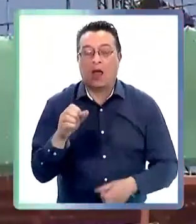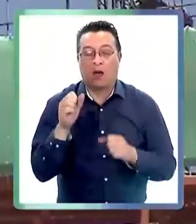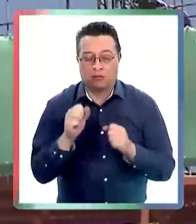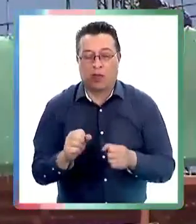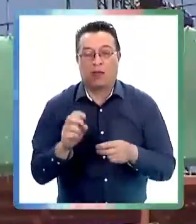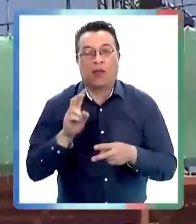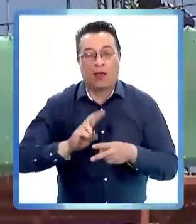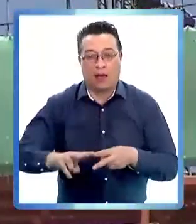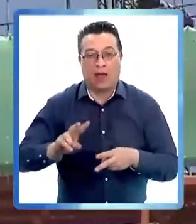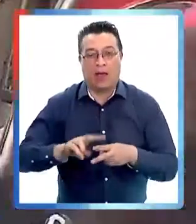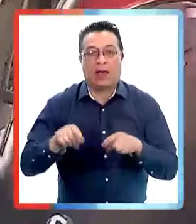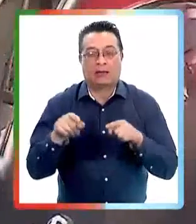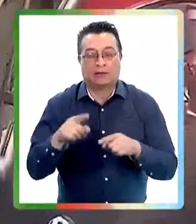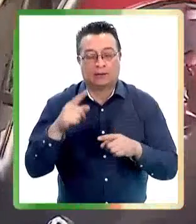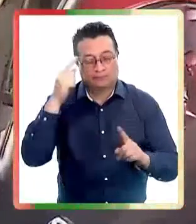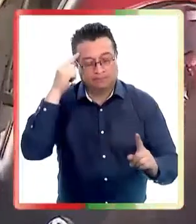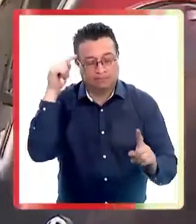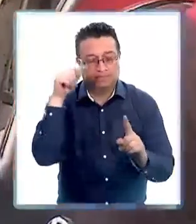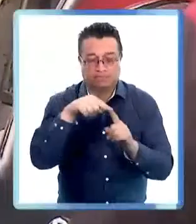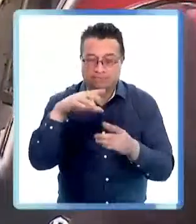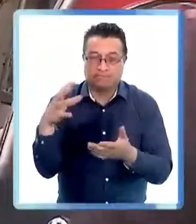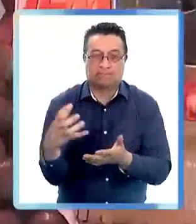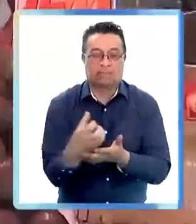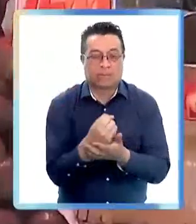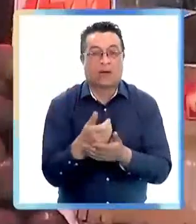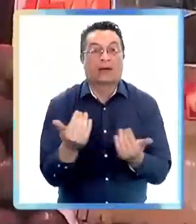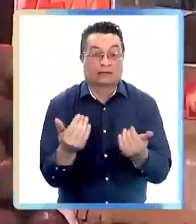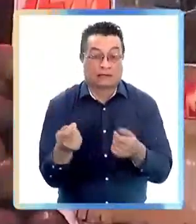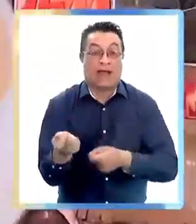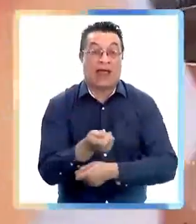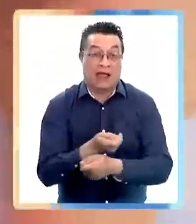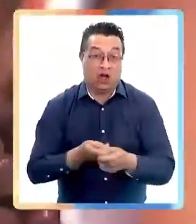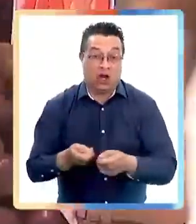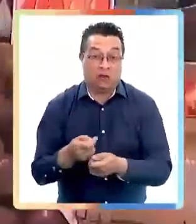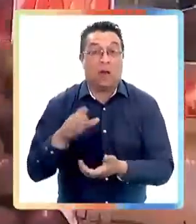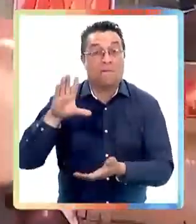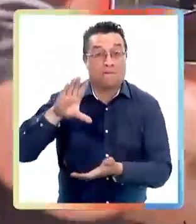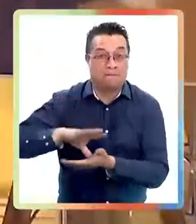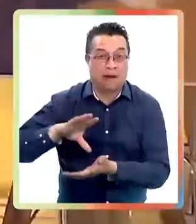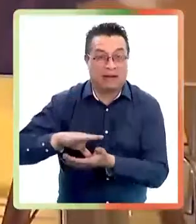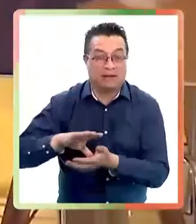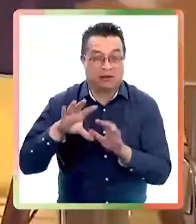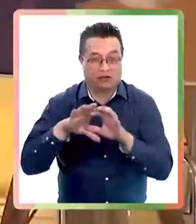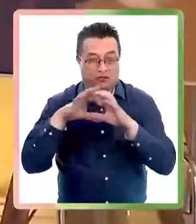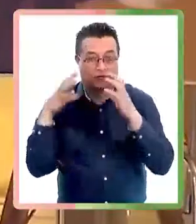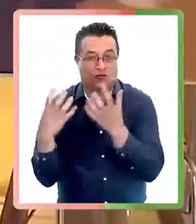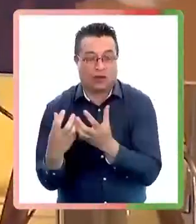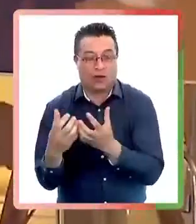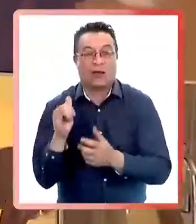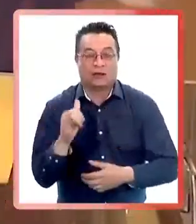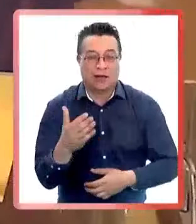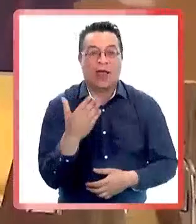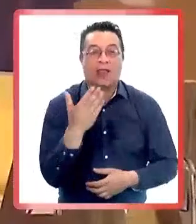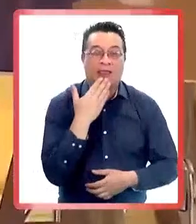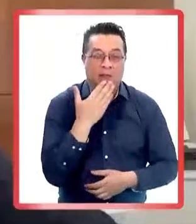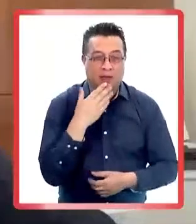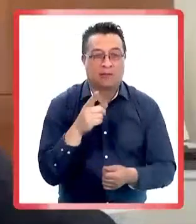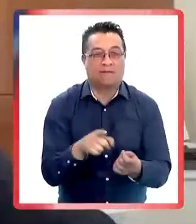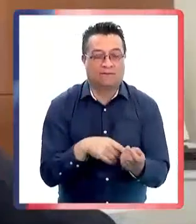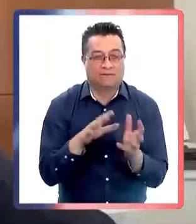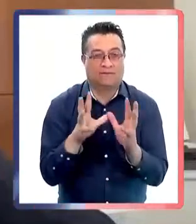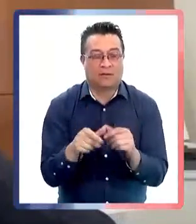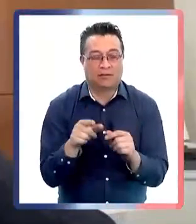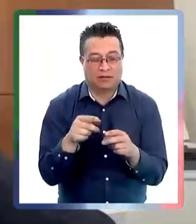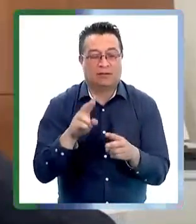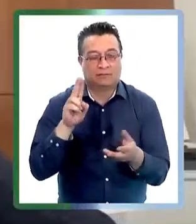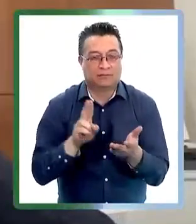va a poder realizarse esta meta que es necesaria para la economía tanto del país global como también de las